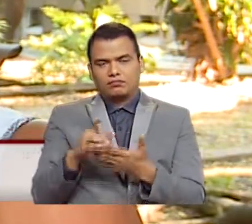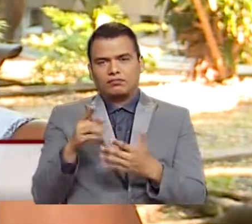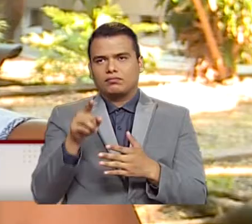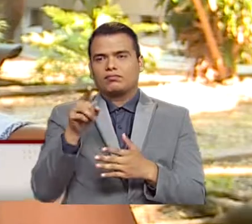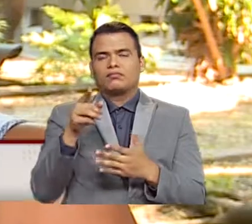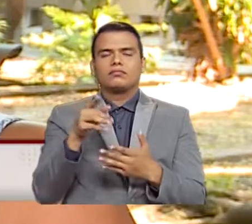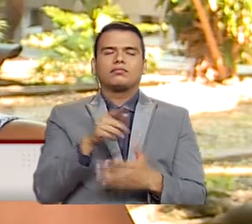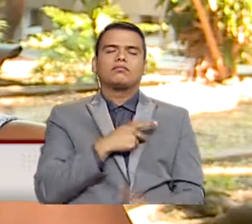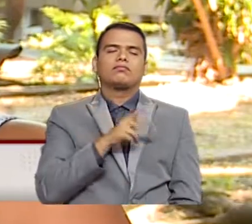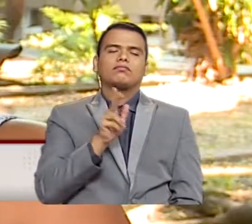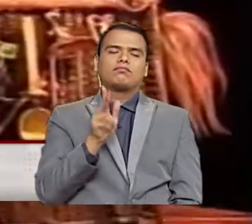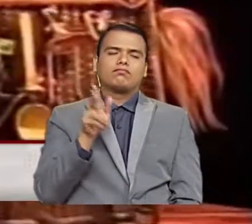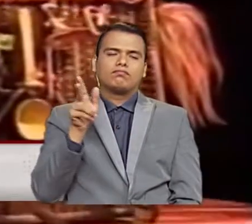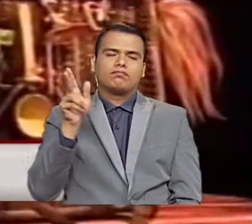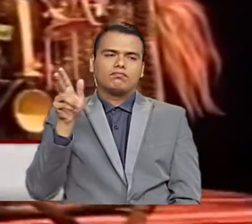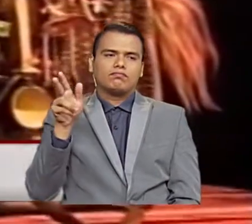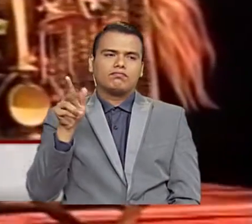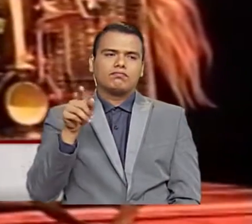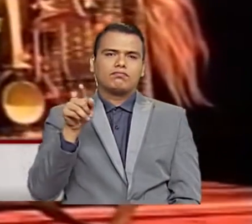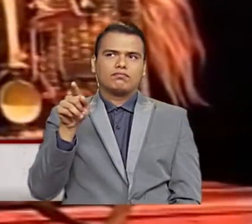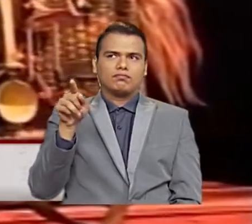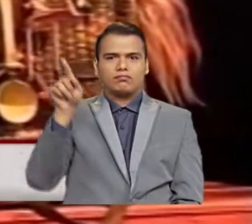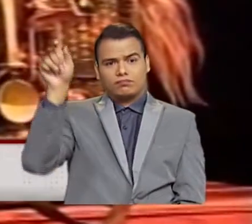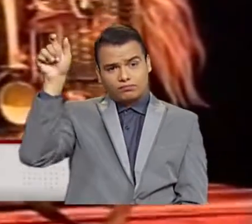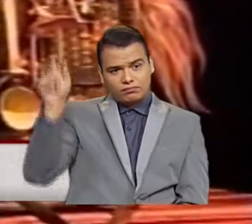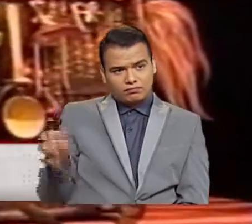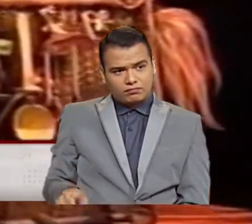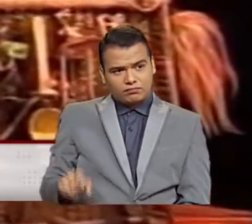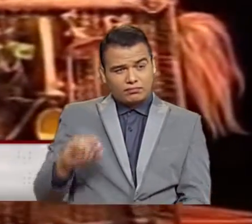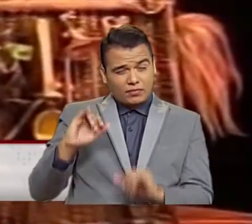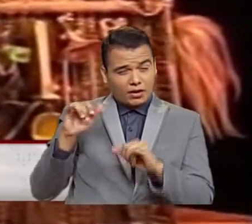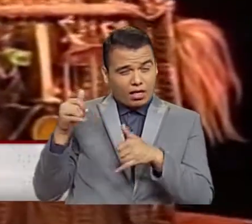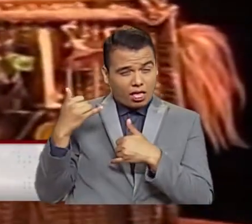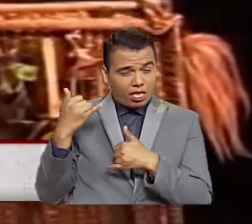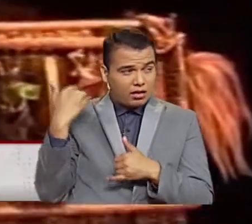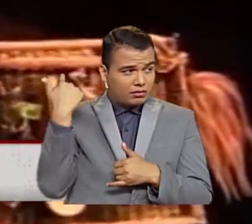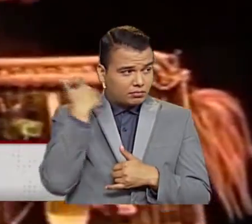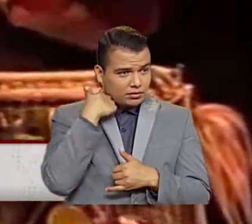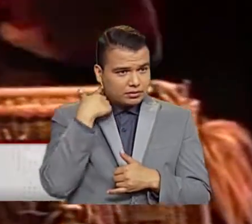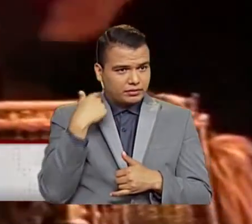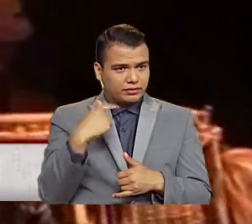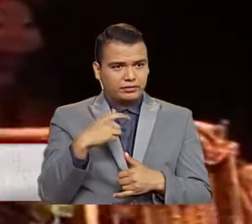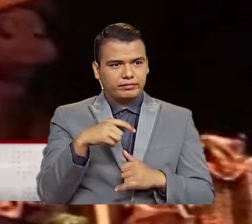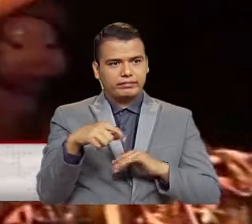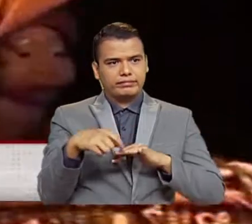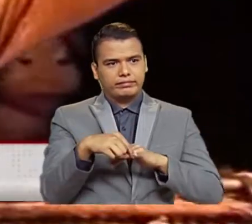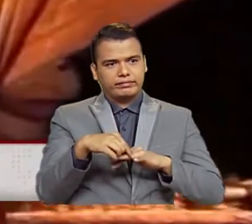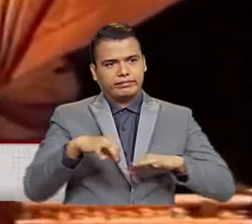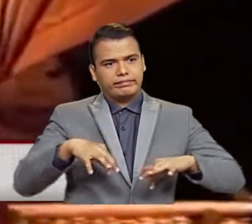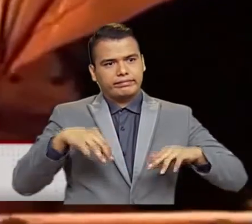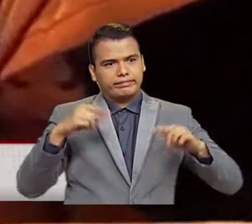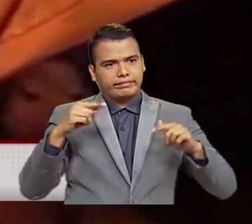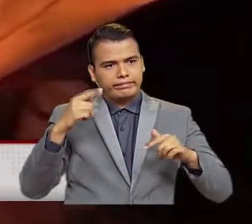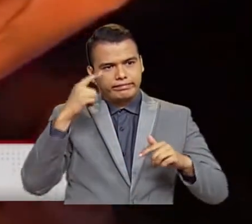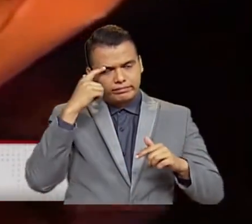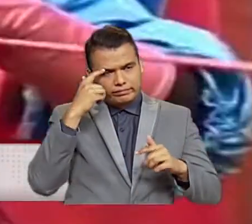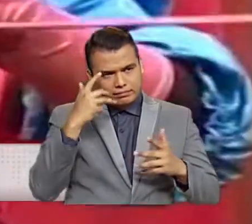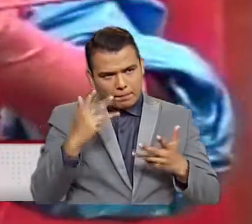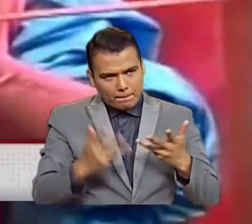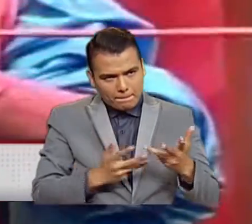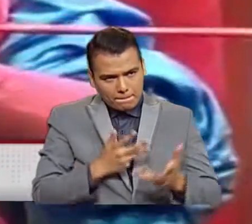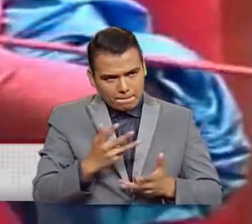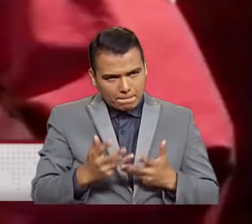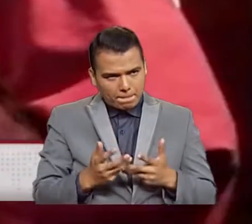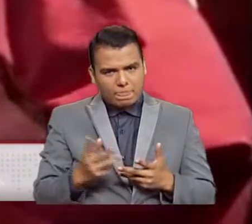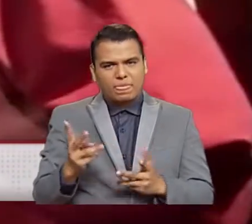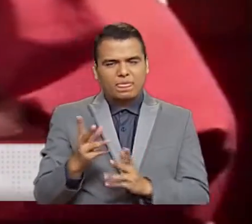otras situaciones, con un mercachifle que lo engaña, se aprovecha él y se le roba el anillo, y entonces es como la búsqueda y la andanza de